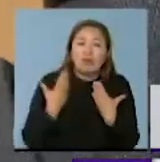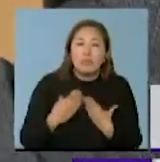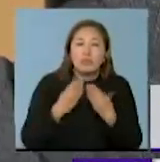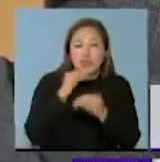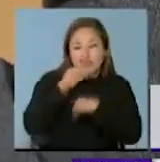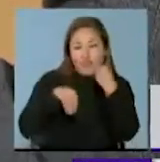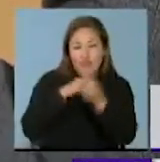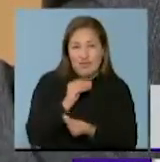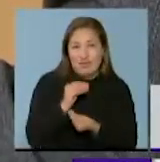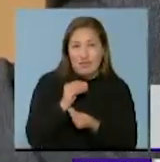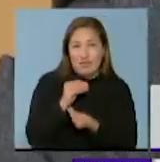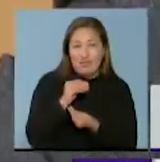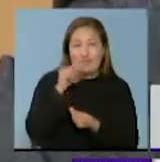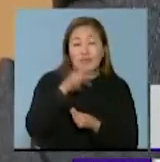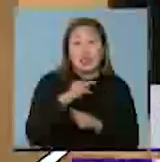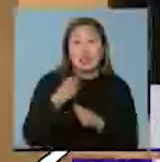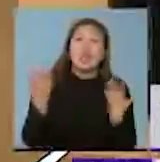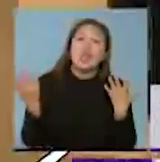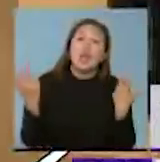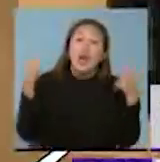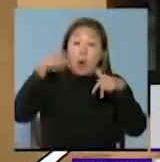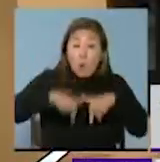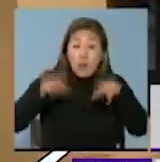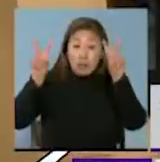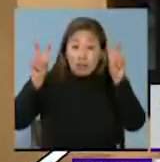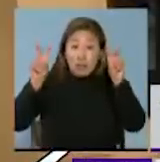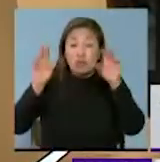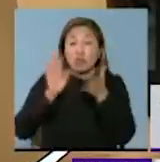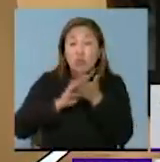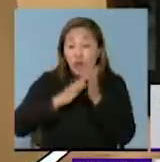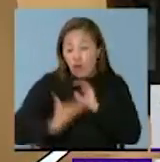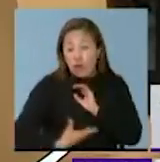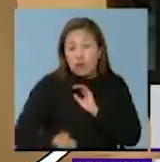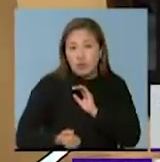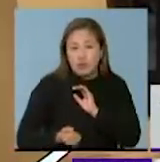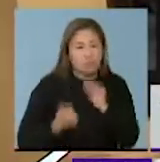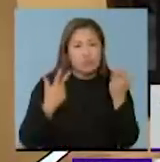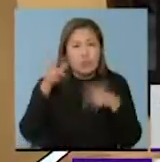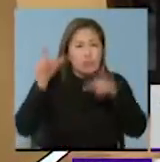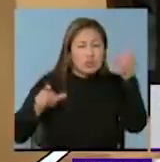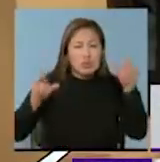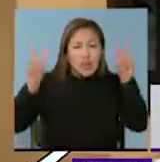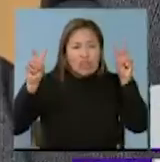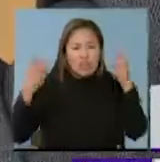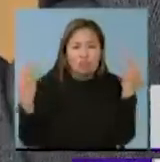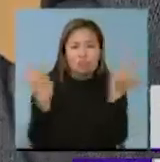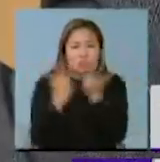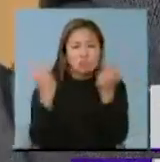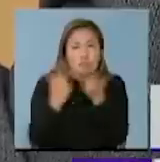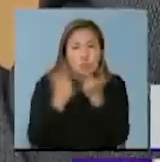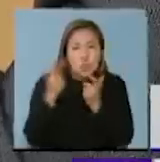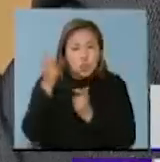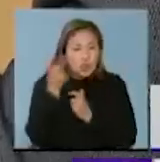este momento el debate por el aborto ha puesto sobre el tapete una discusión que ustedes